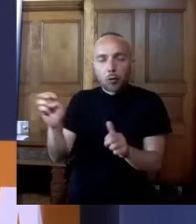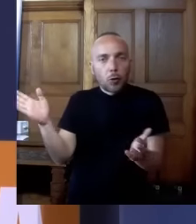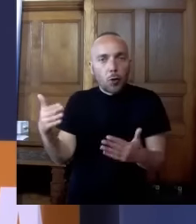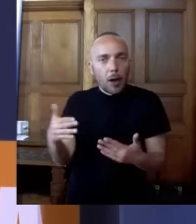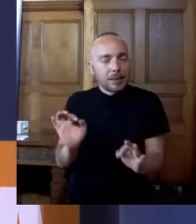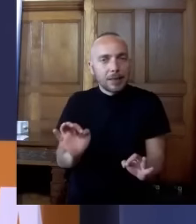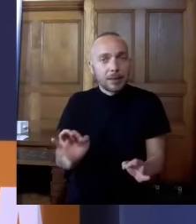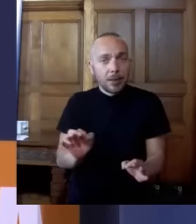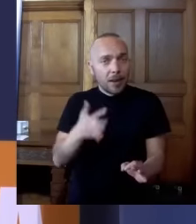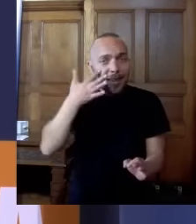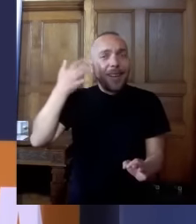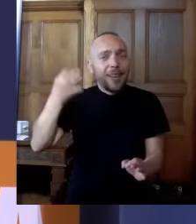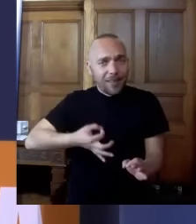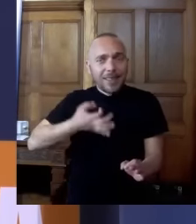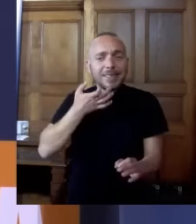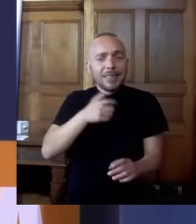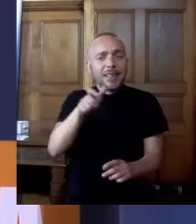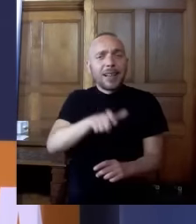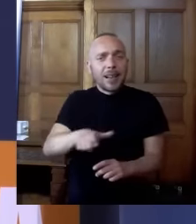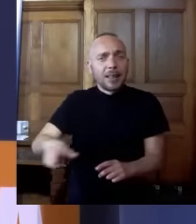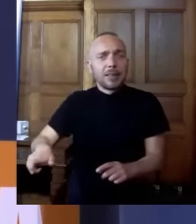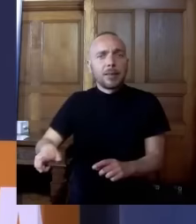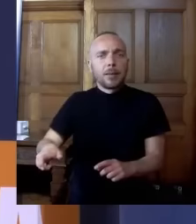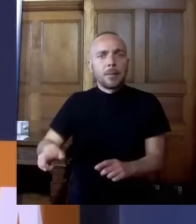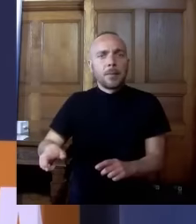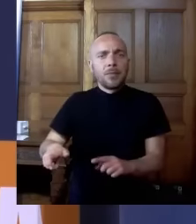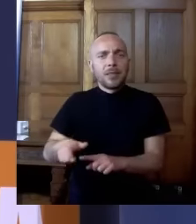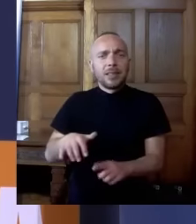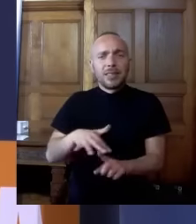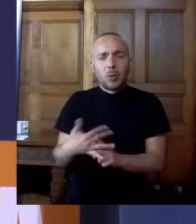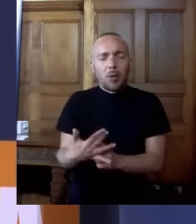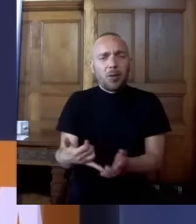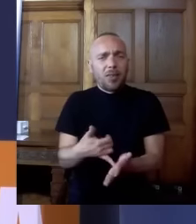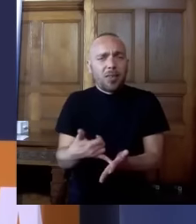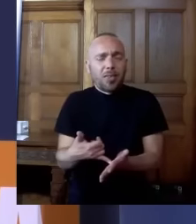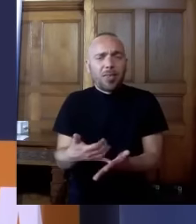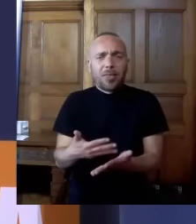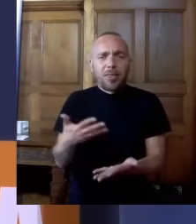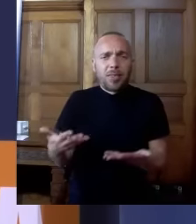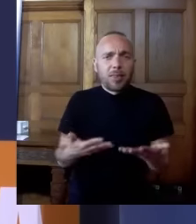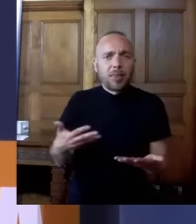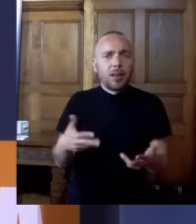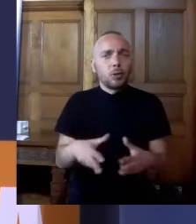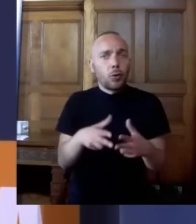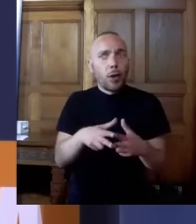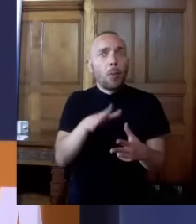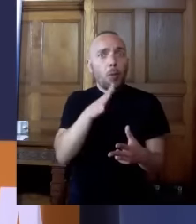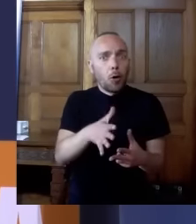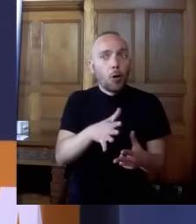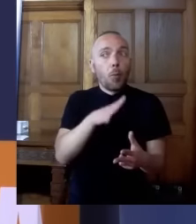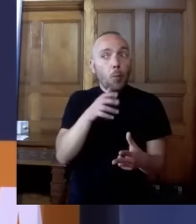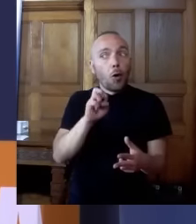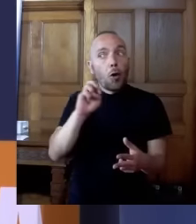realidad si hay una gente que es que tiene una situación de precariedad total en nuestra sociedad es porque hay una